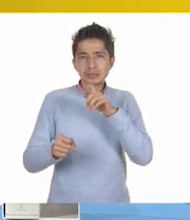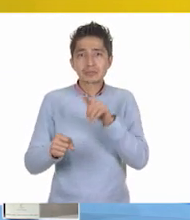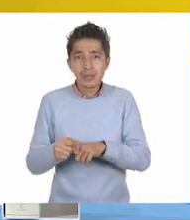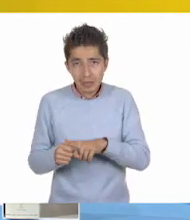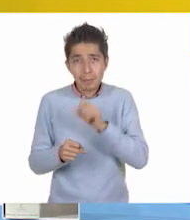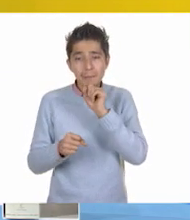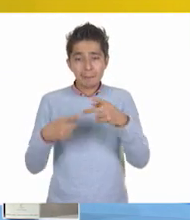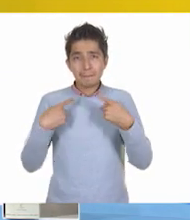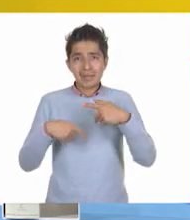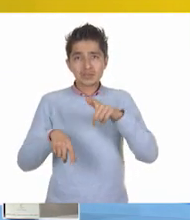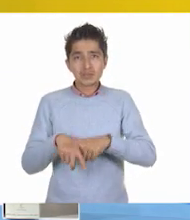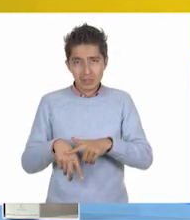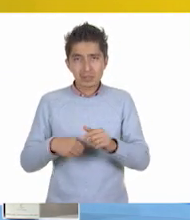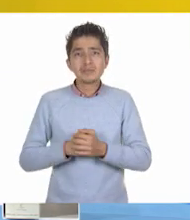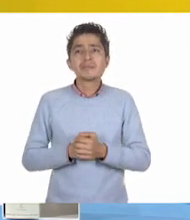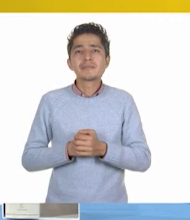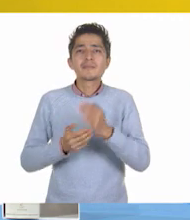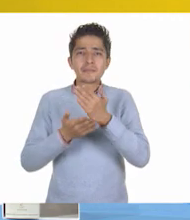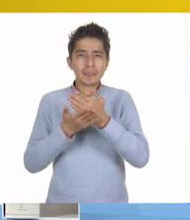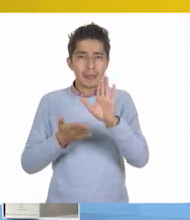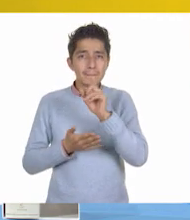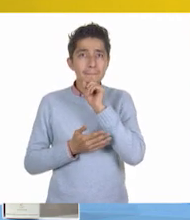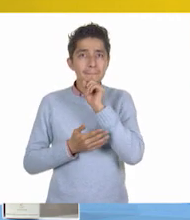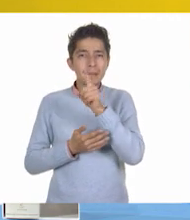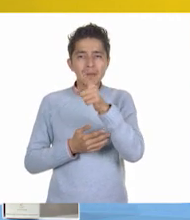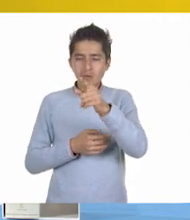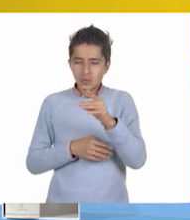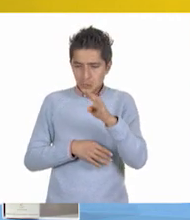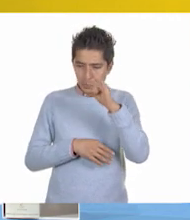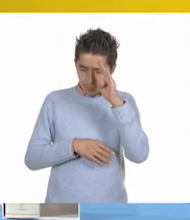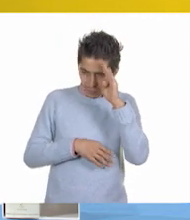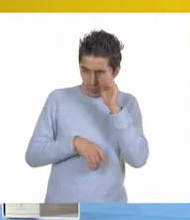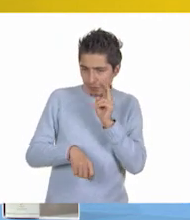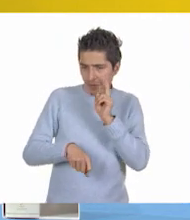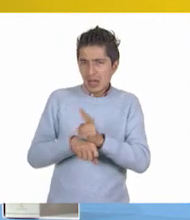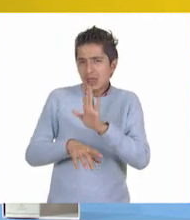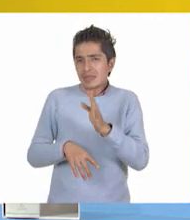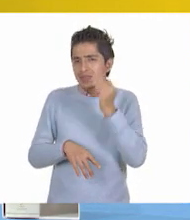y personales. Además, observaremos qué tiempos